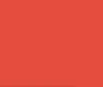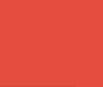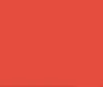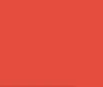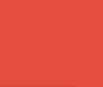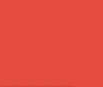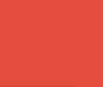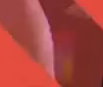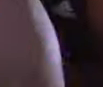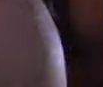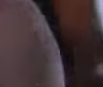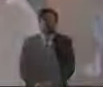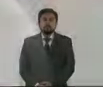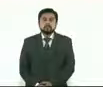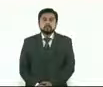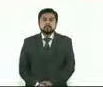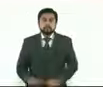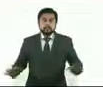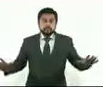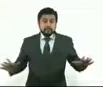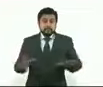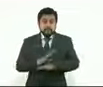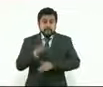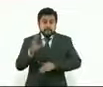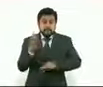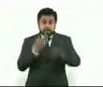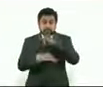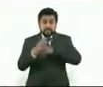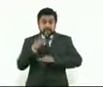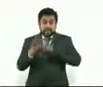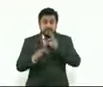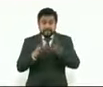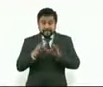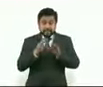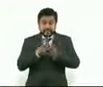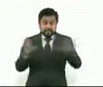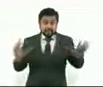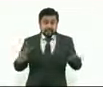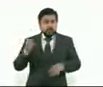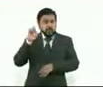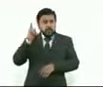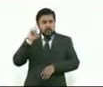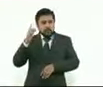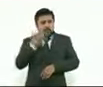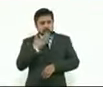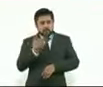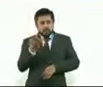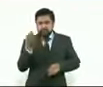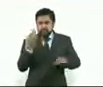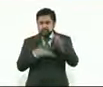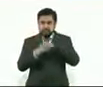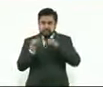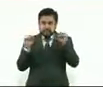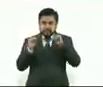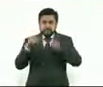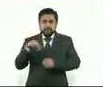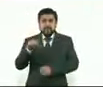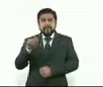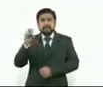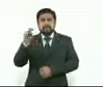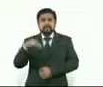¡Estamos listos! ¡Sí, señor! ¡Que tengan una gran carrera! ¡Disfruten del maratón!